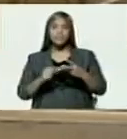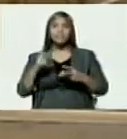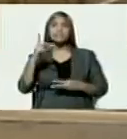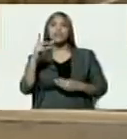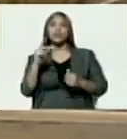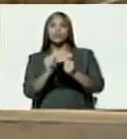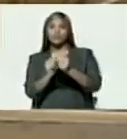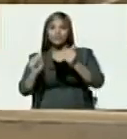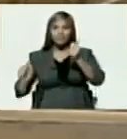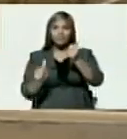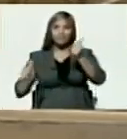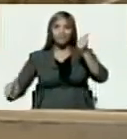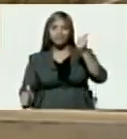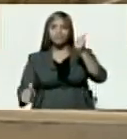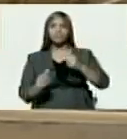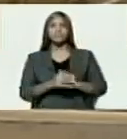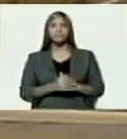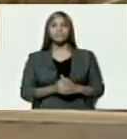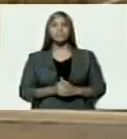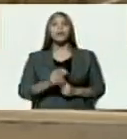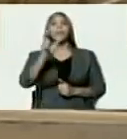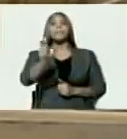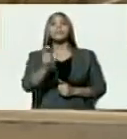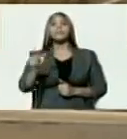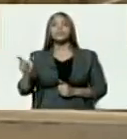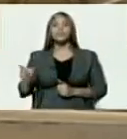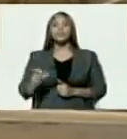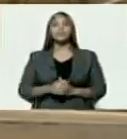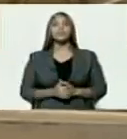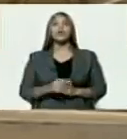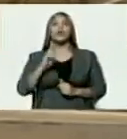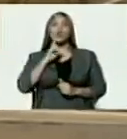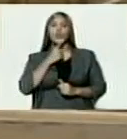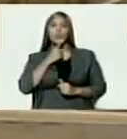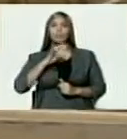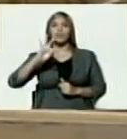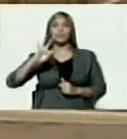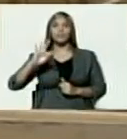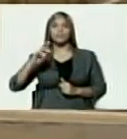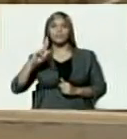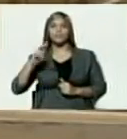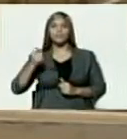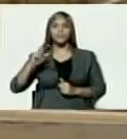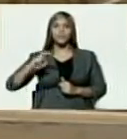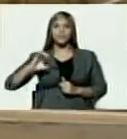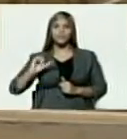suplente, a rector electoral, ciudadano Francisco José Garcés da Silva.